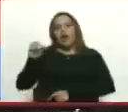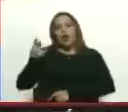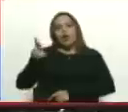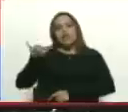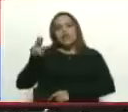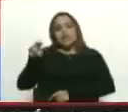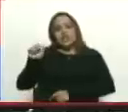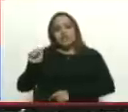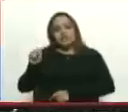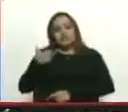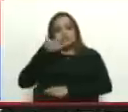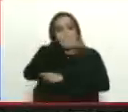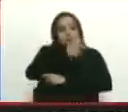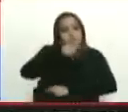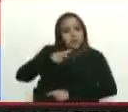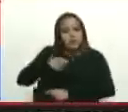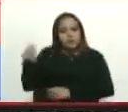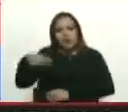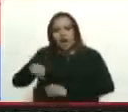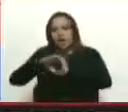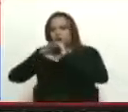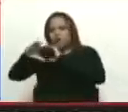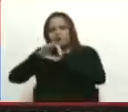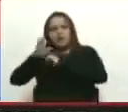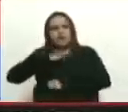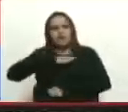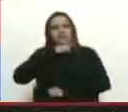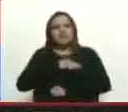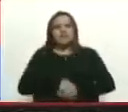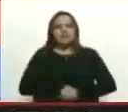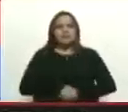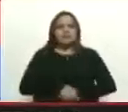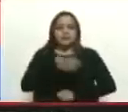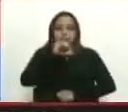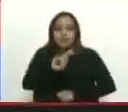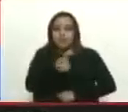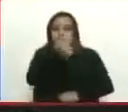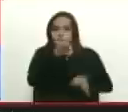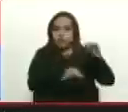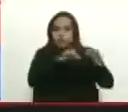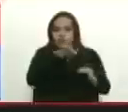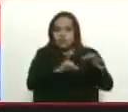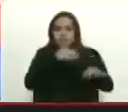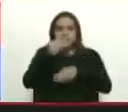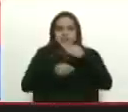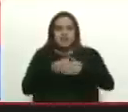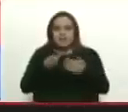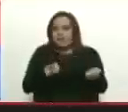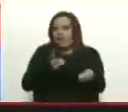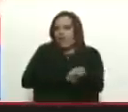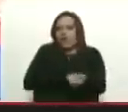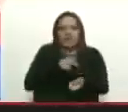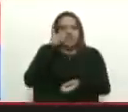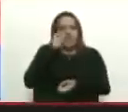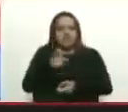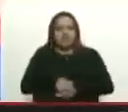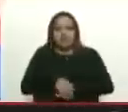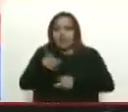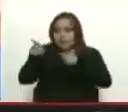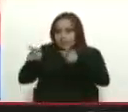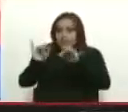unos autobuses que llevan. Entonces, ahí están los de Primero Justicia para hacer las peores tomas de